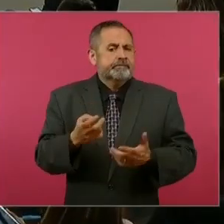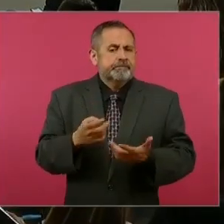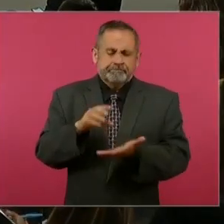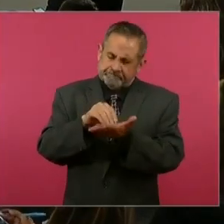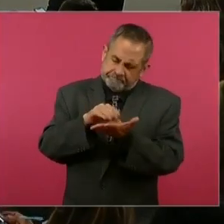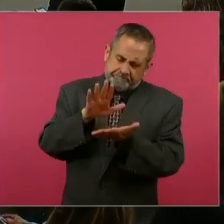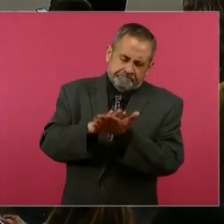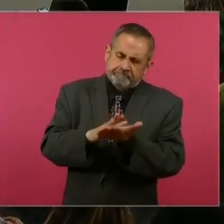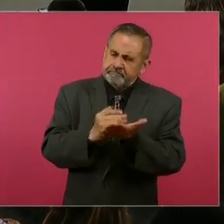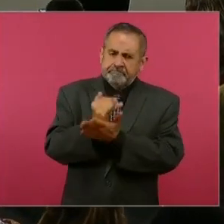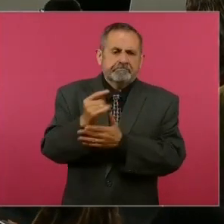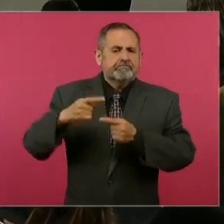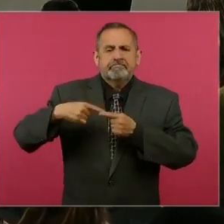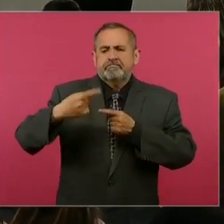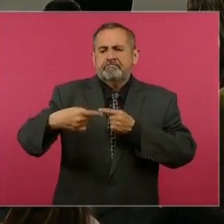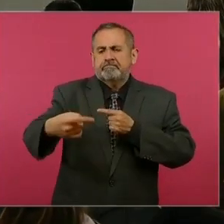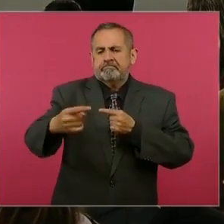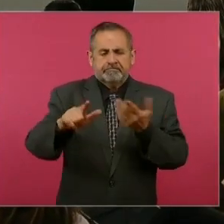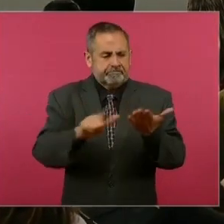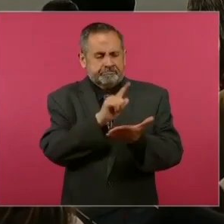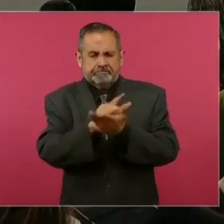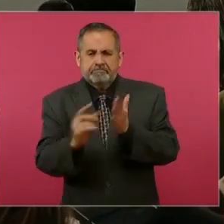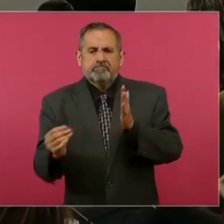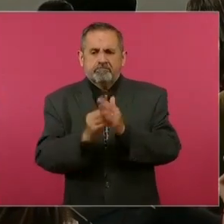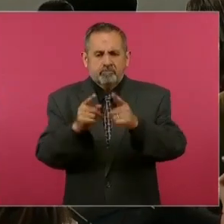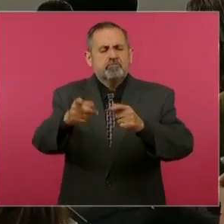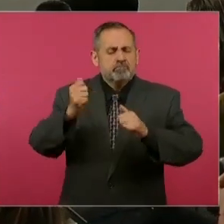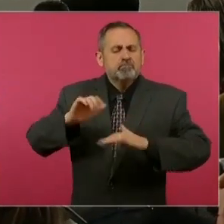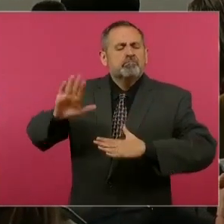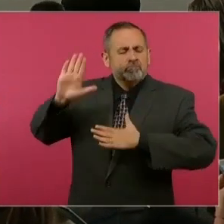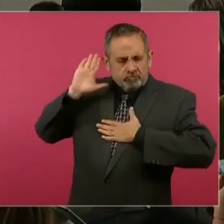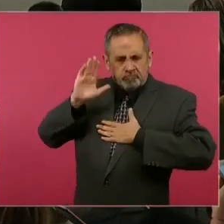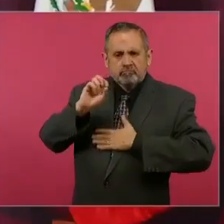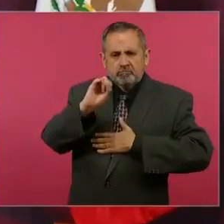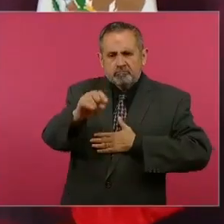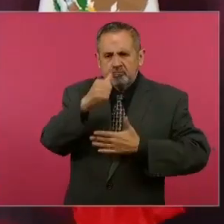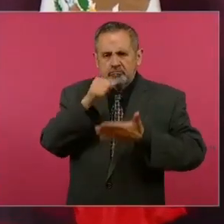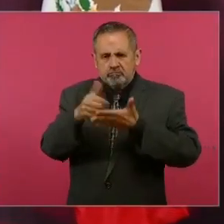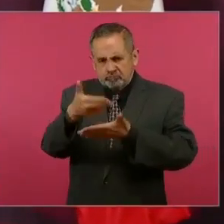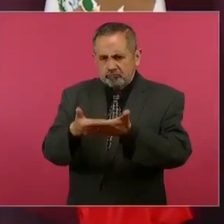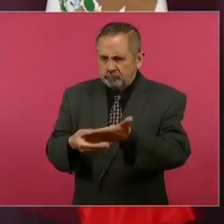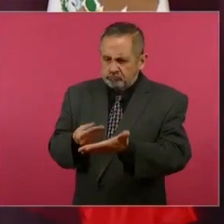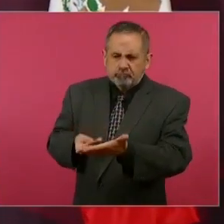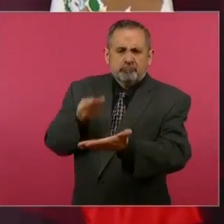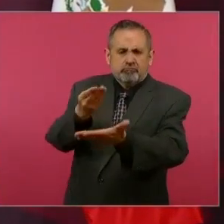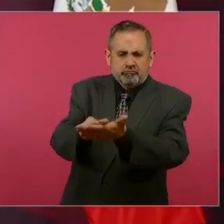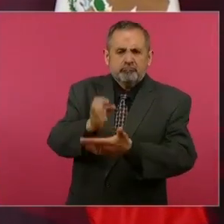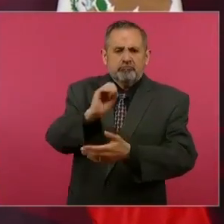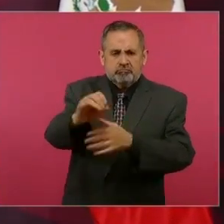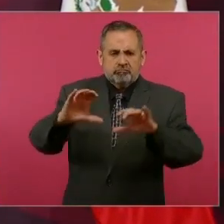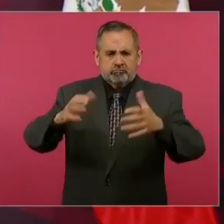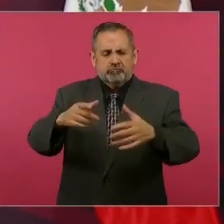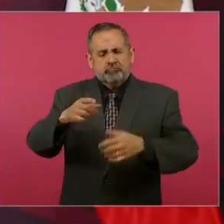quede establecido en la legislación. Me comprometo a enviar la iniciativa al Congreso.